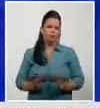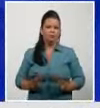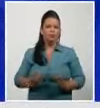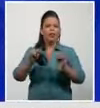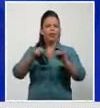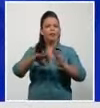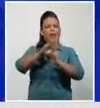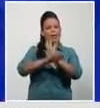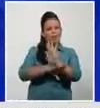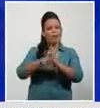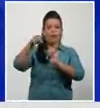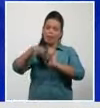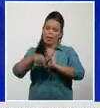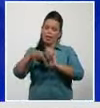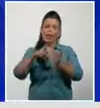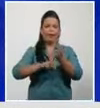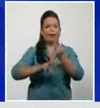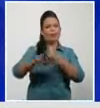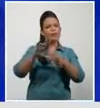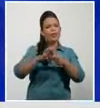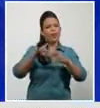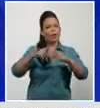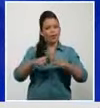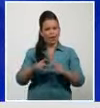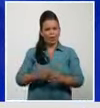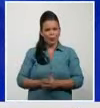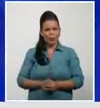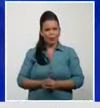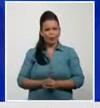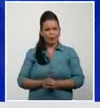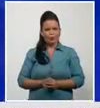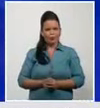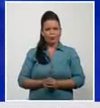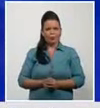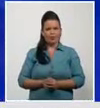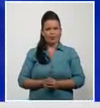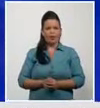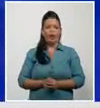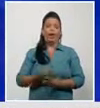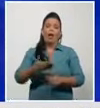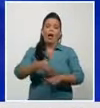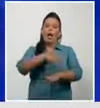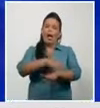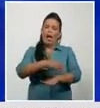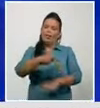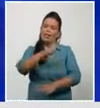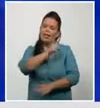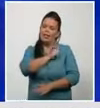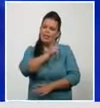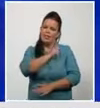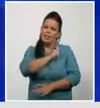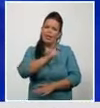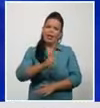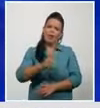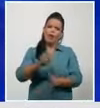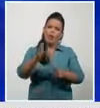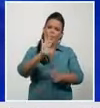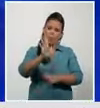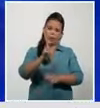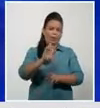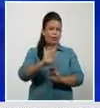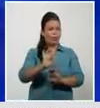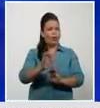Alto Oriente cubano. No quiero despedirme y despedir la señal sin antes dejarles un mensaje a toda la teleaudiencia nacional y, por supuesto,